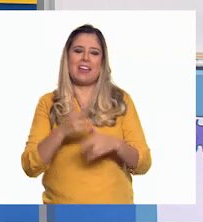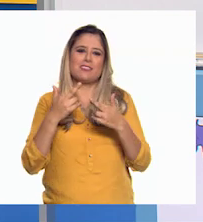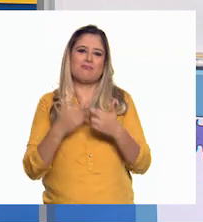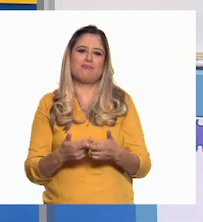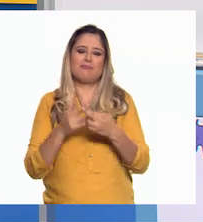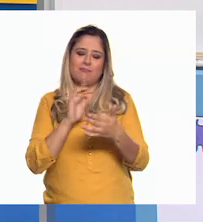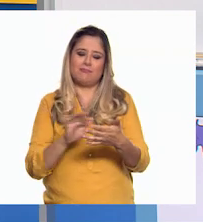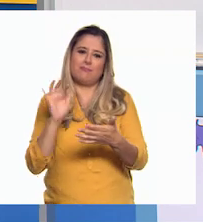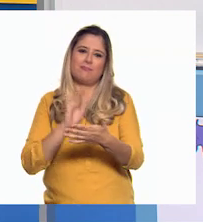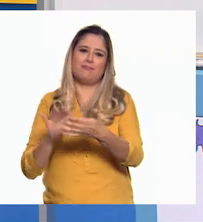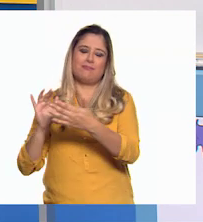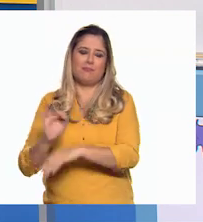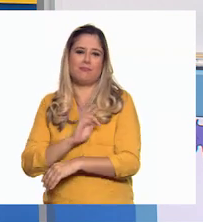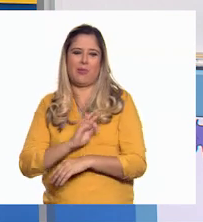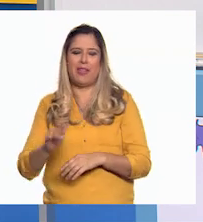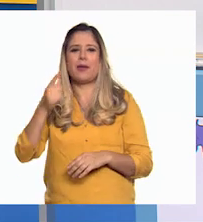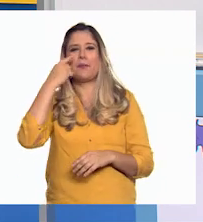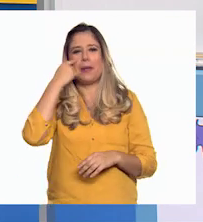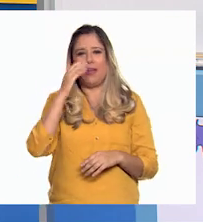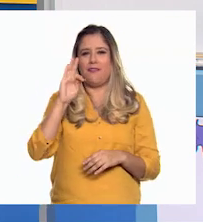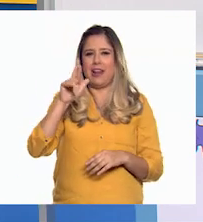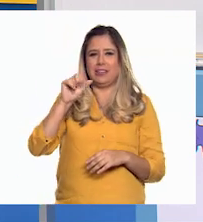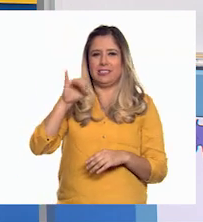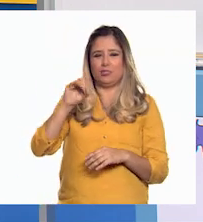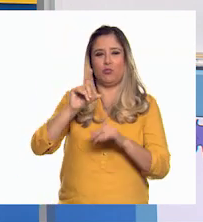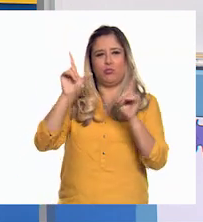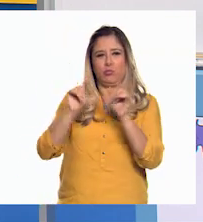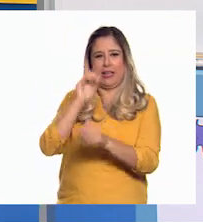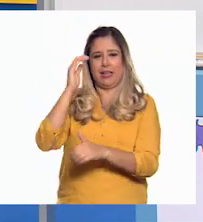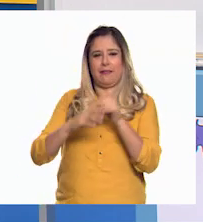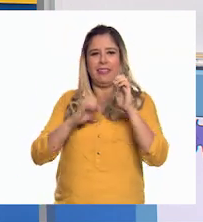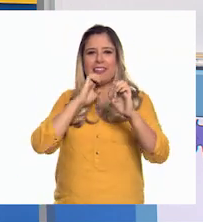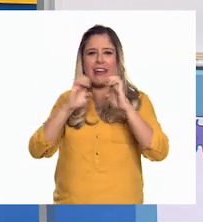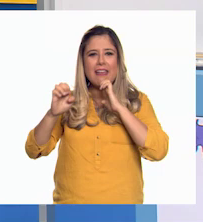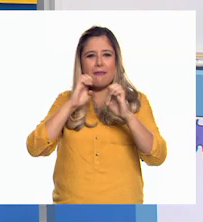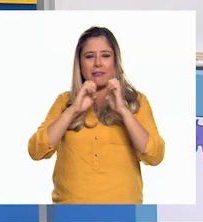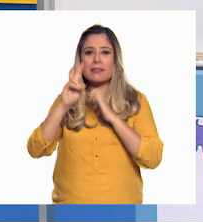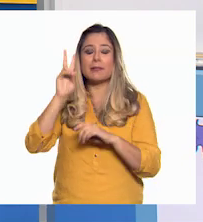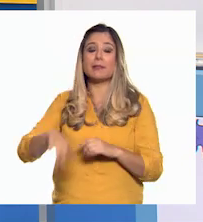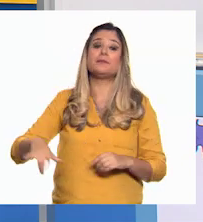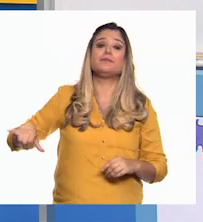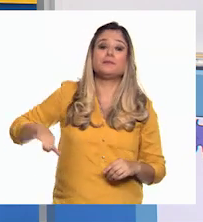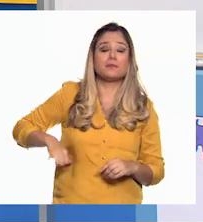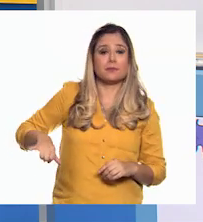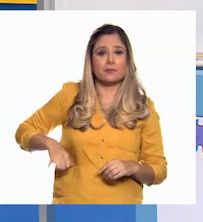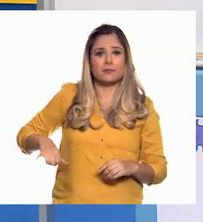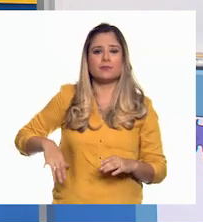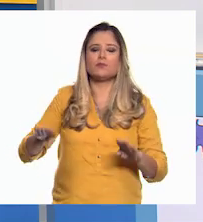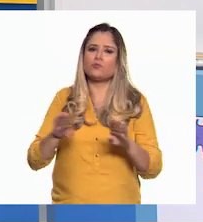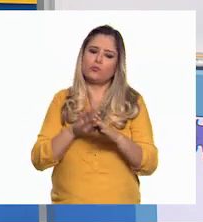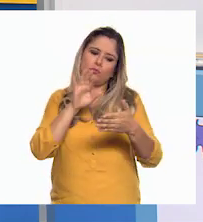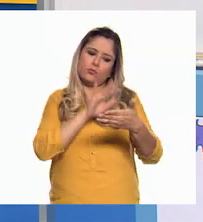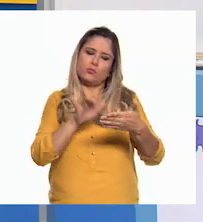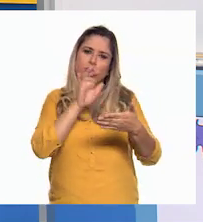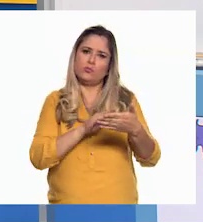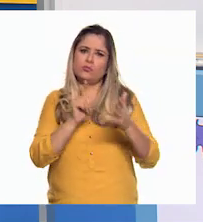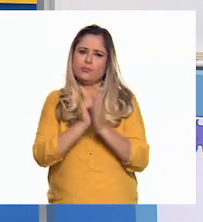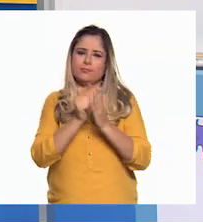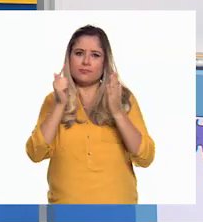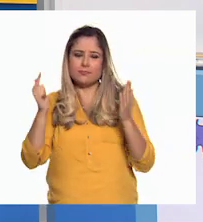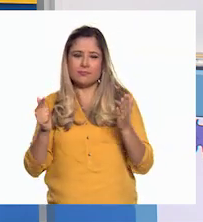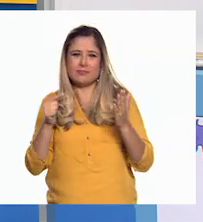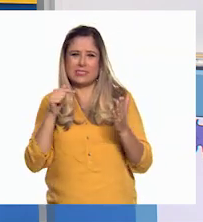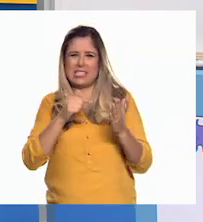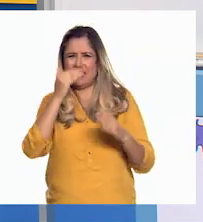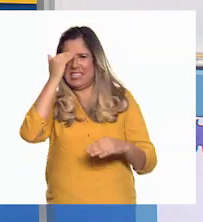dice Francisco Hinojosa en esta parte de la entrevista, porque es muy interesante cómo la lectura de este libro